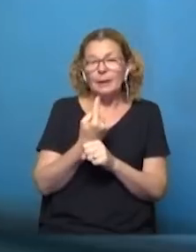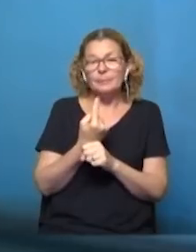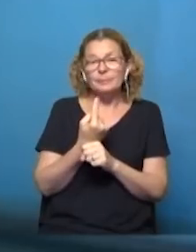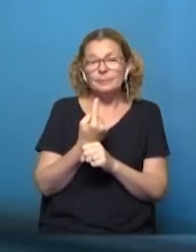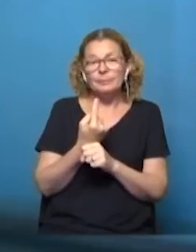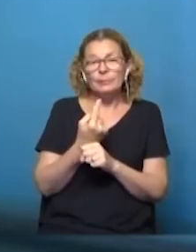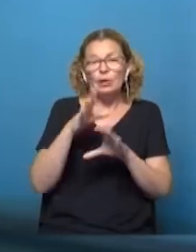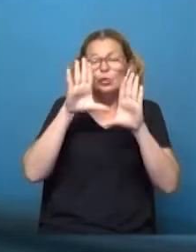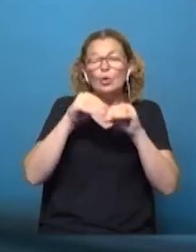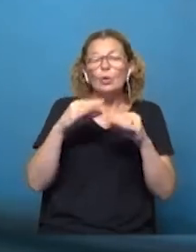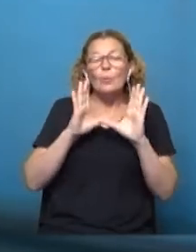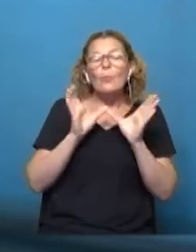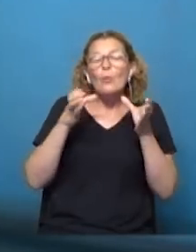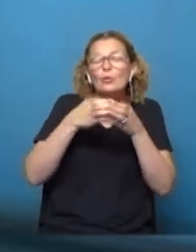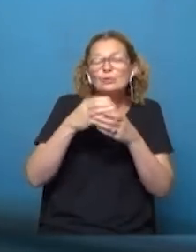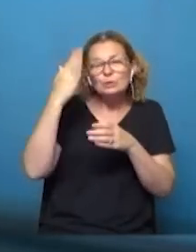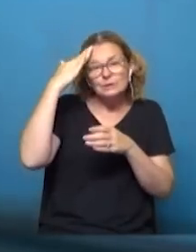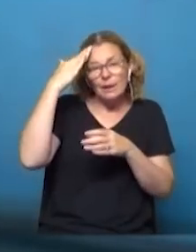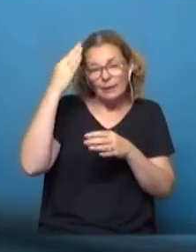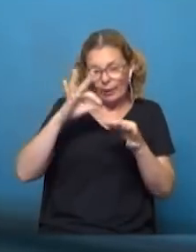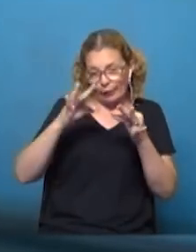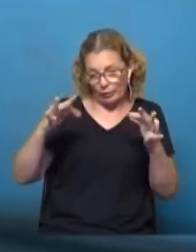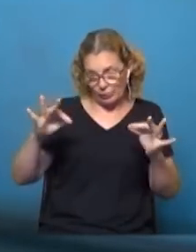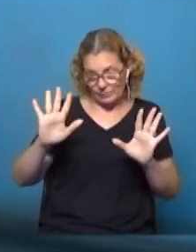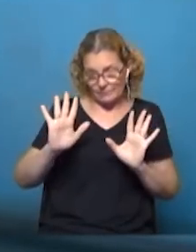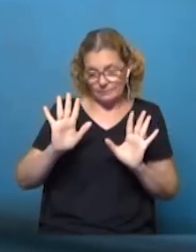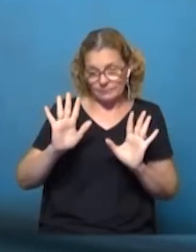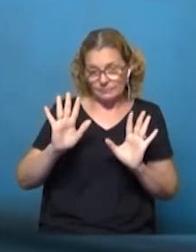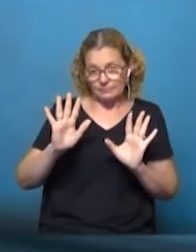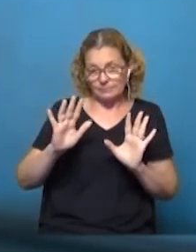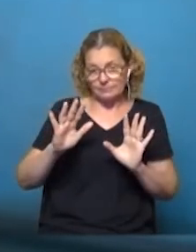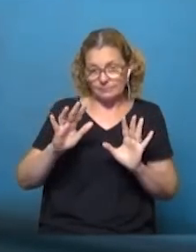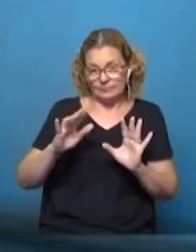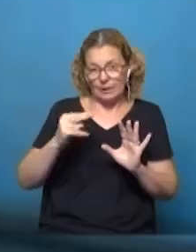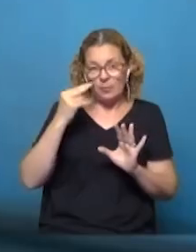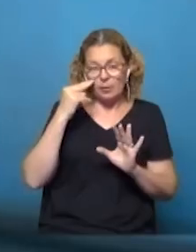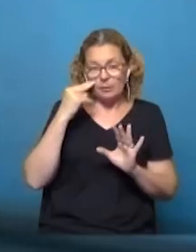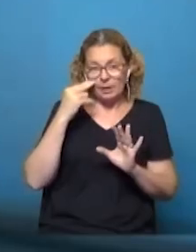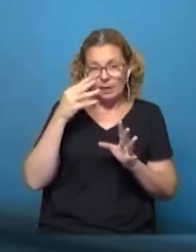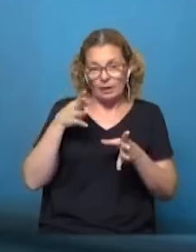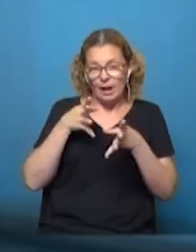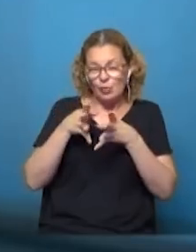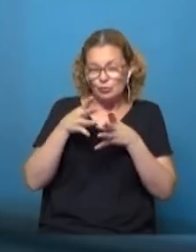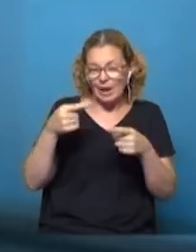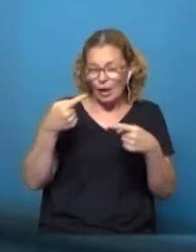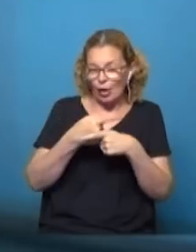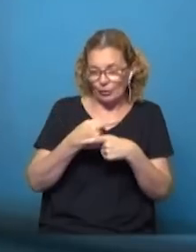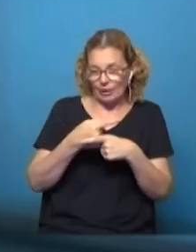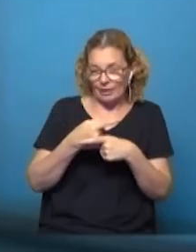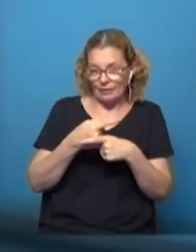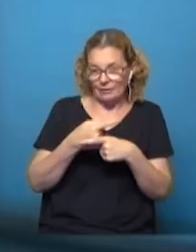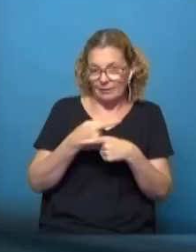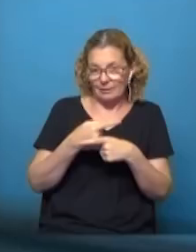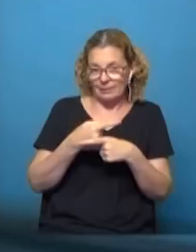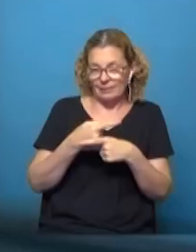todo el mundo sabe hay un dicho en la delincuencia en la lucha contra la delincuencia